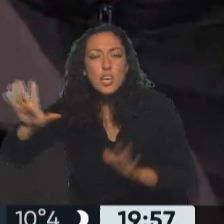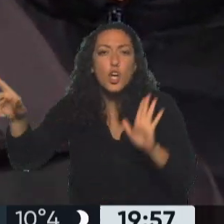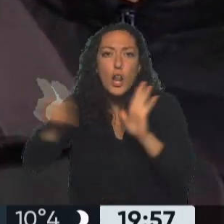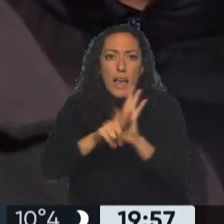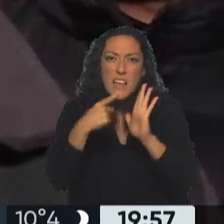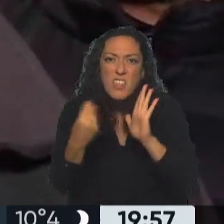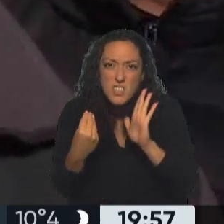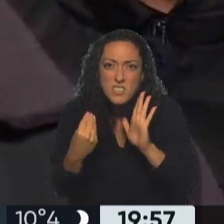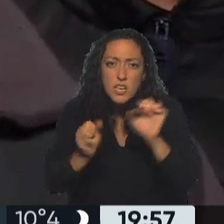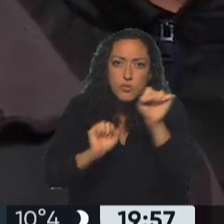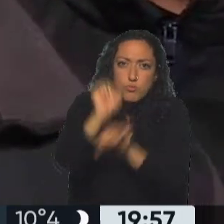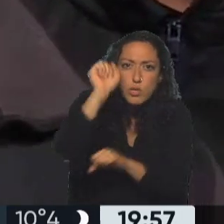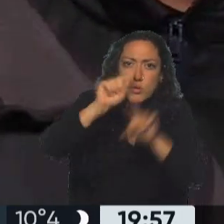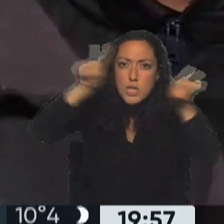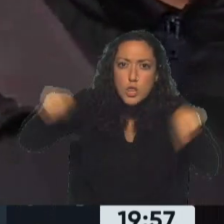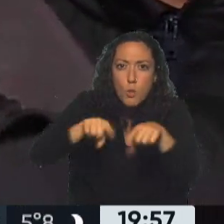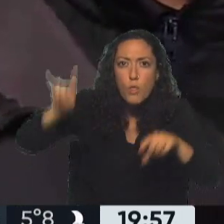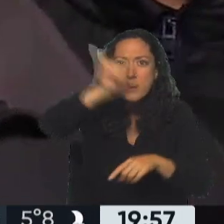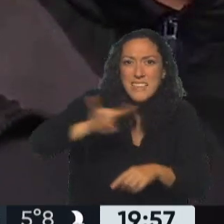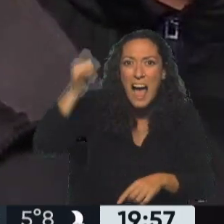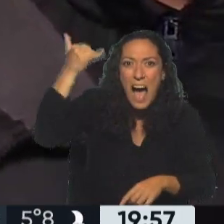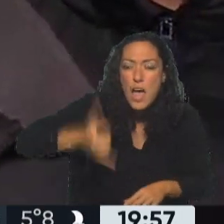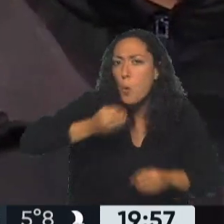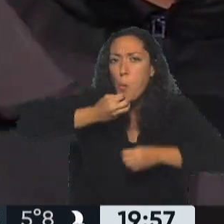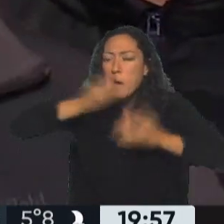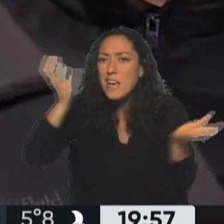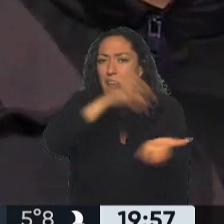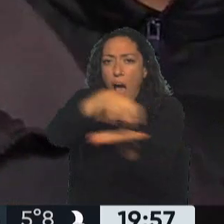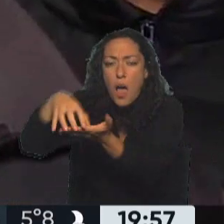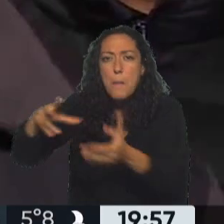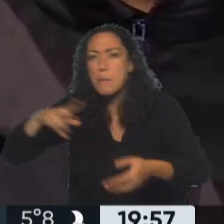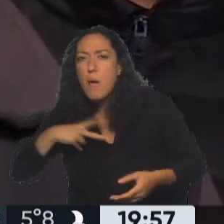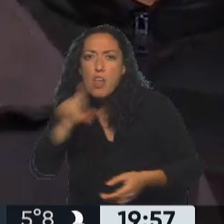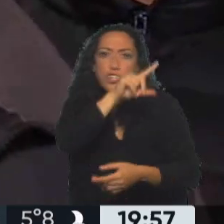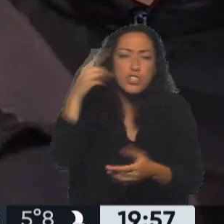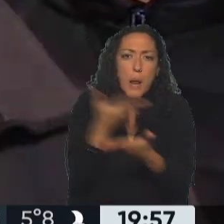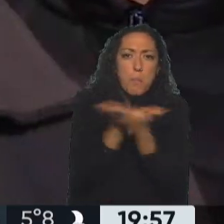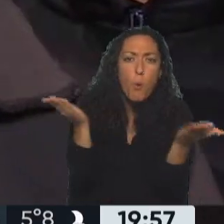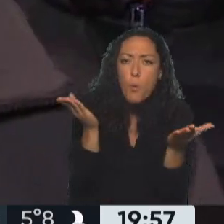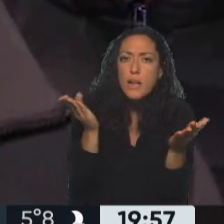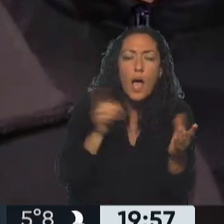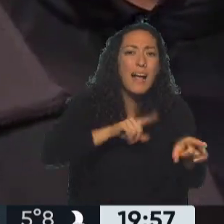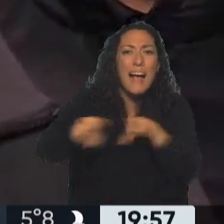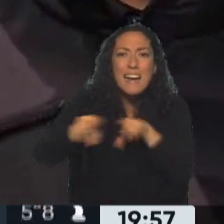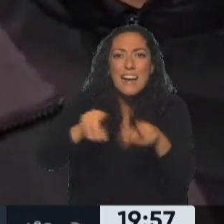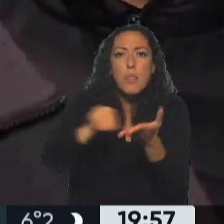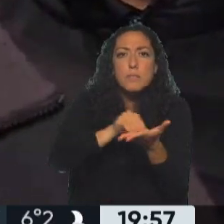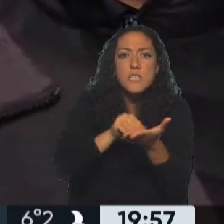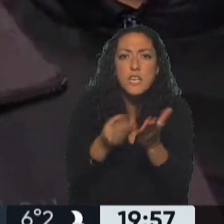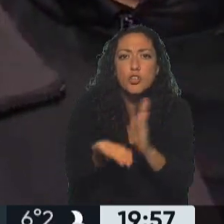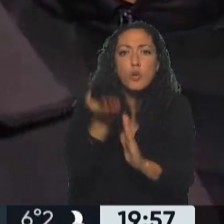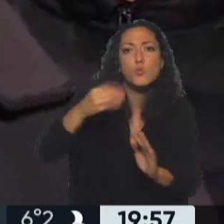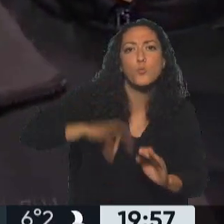aquel que se recibe con un título universitario de cualquier universidad, privada o nacional, tiene que estar dentro de la carrera. Ellos nos